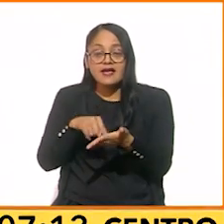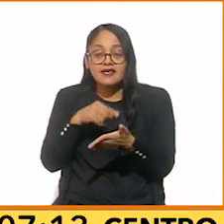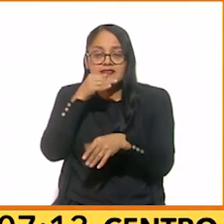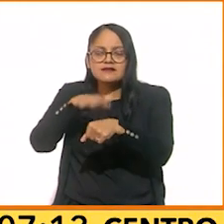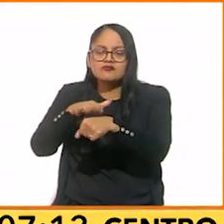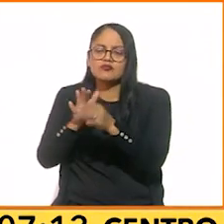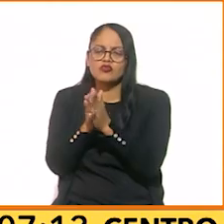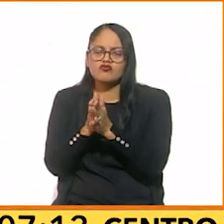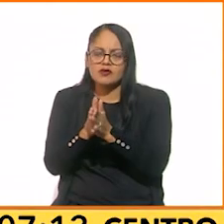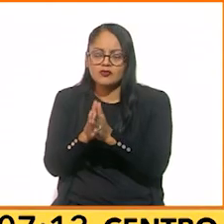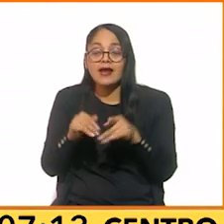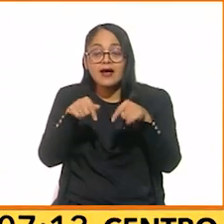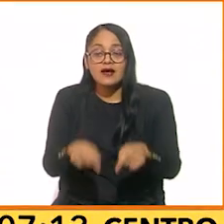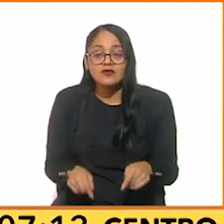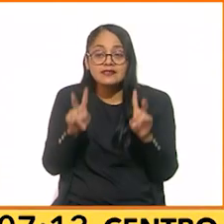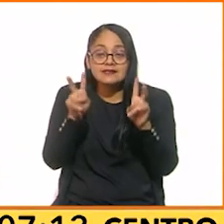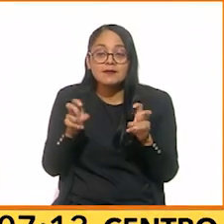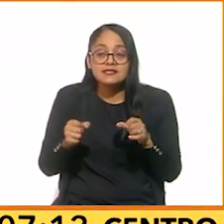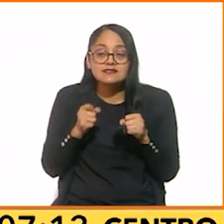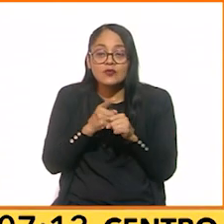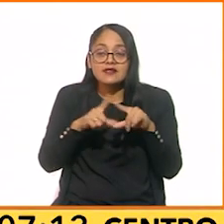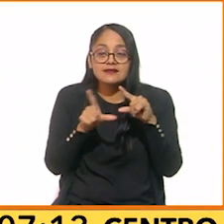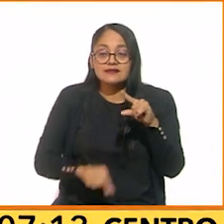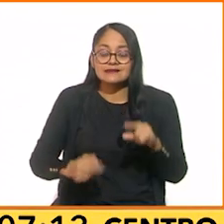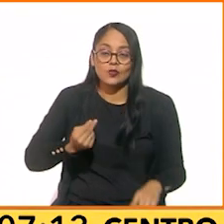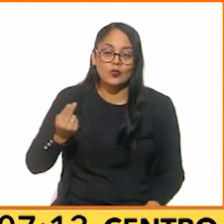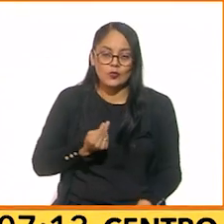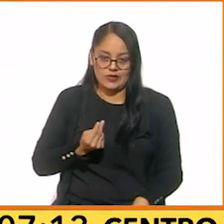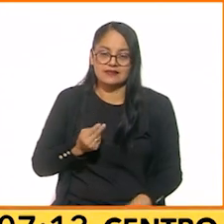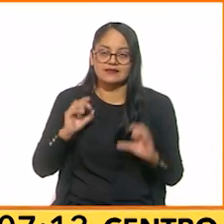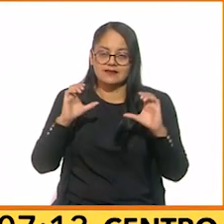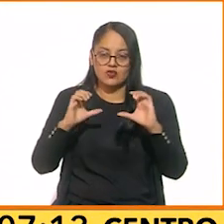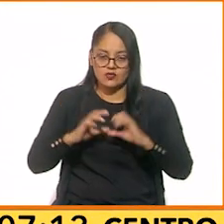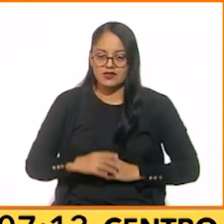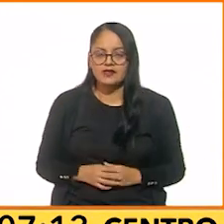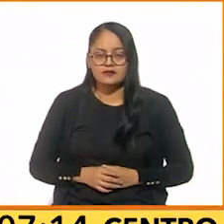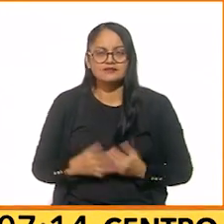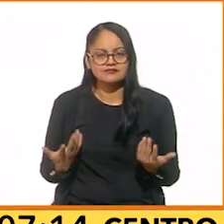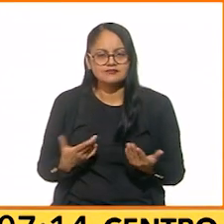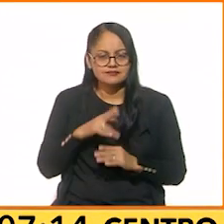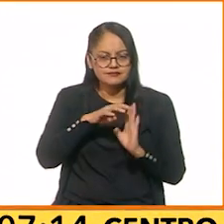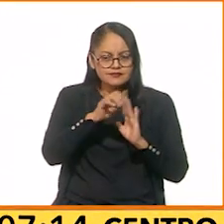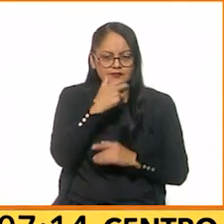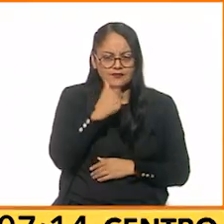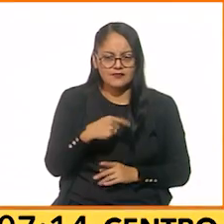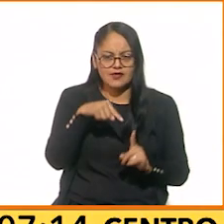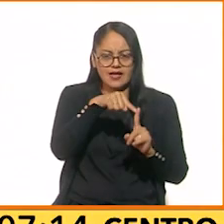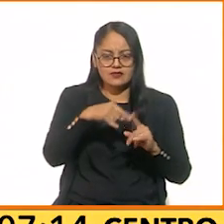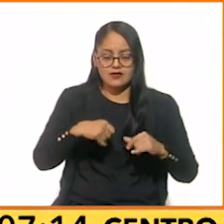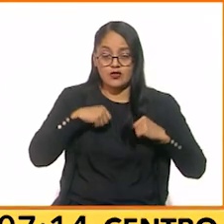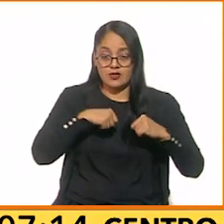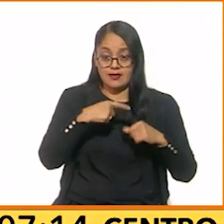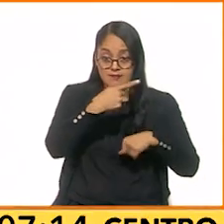que reconozca que esto ya es un tema de seguridad nacional. Es decir, no es que los adolescentes sean el peligro,